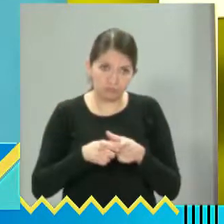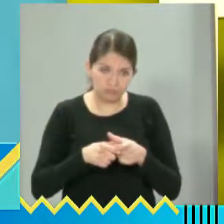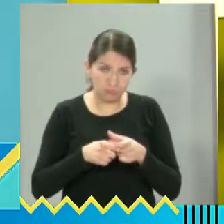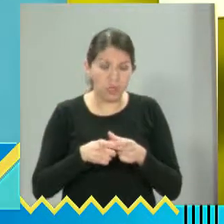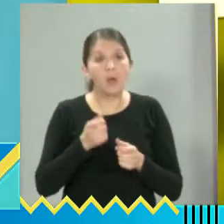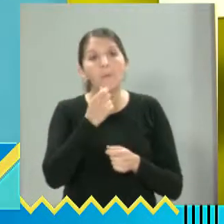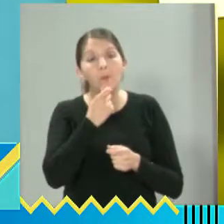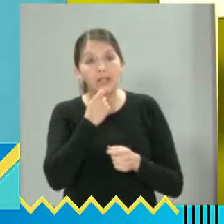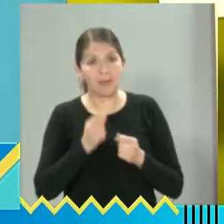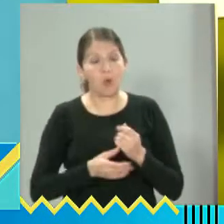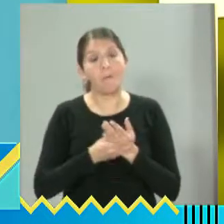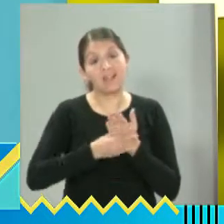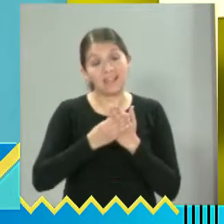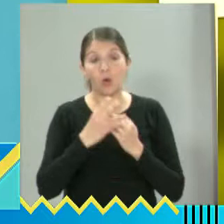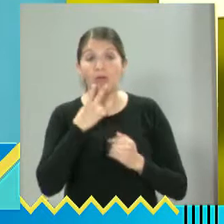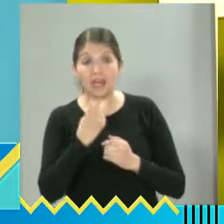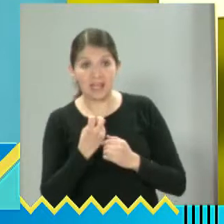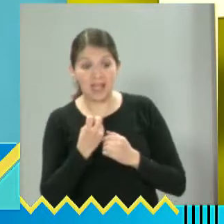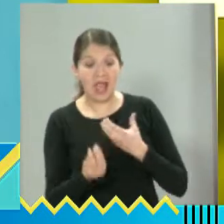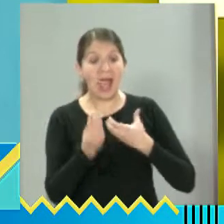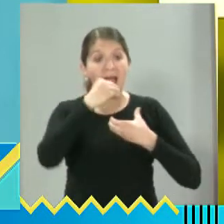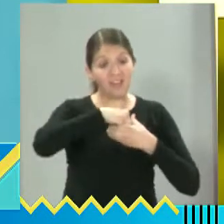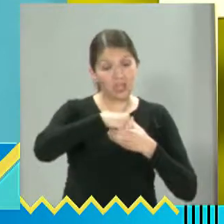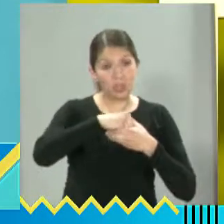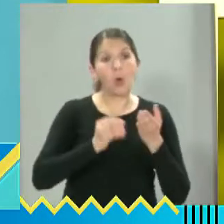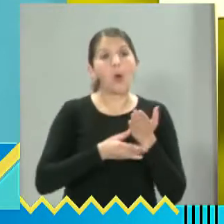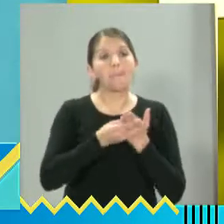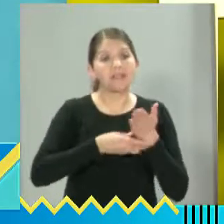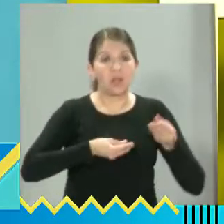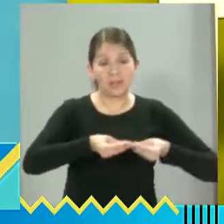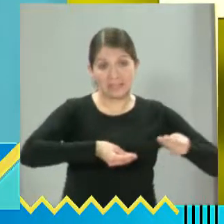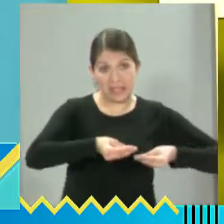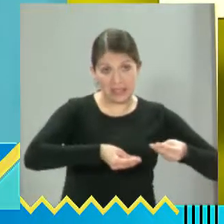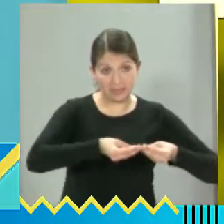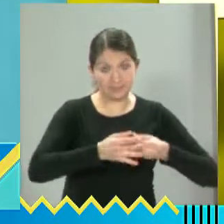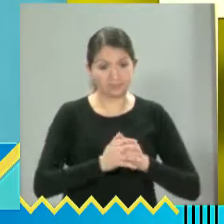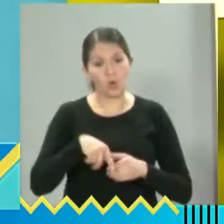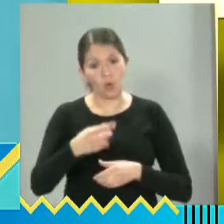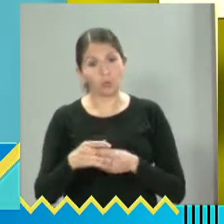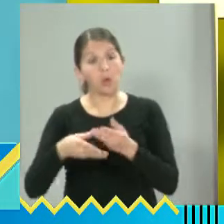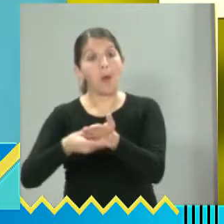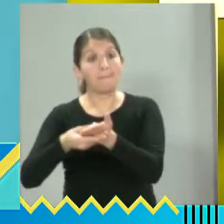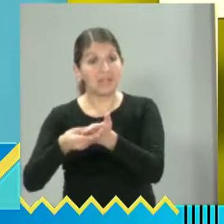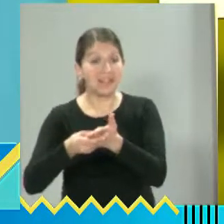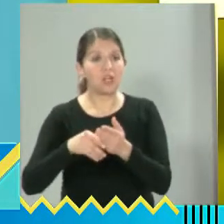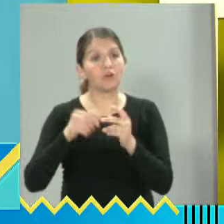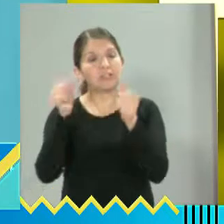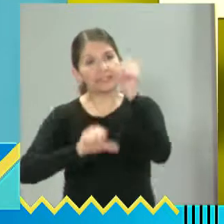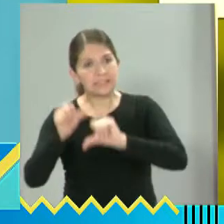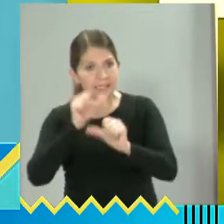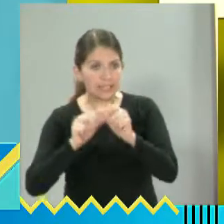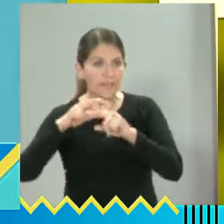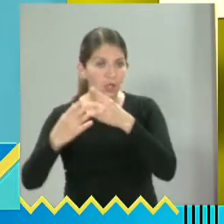el Ministerio de Energía pasa a estar dentro del Ministerio de Hacienda, ¿sí? El Ministerio de Ciencia y Tecnología pasa a ser